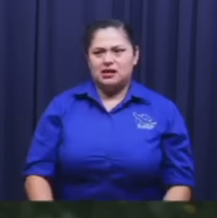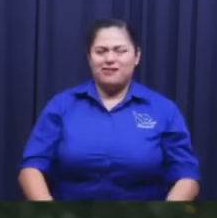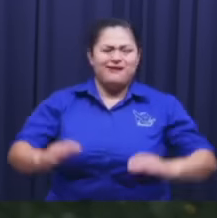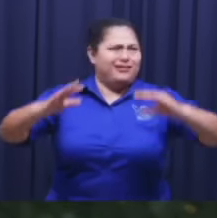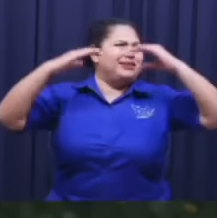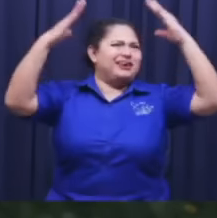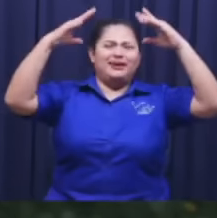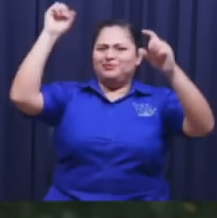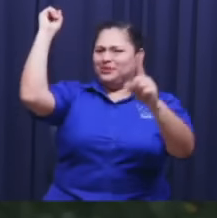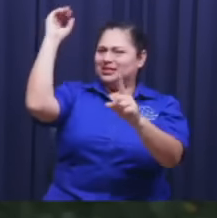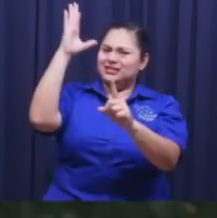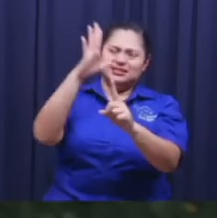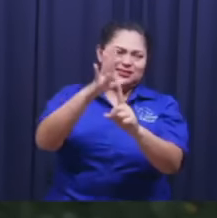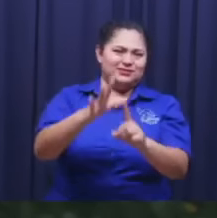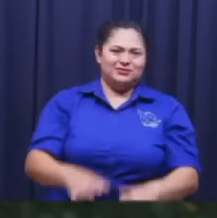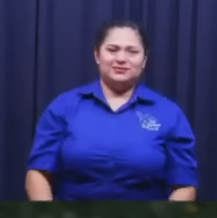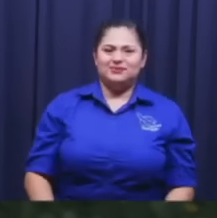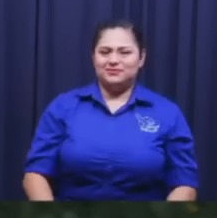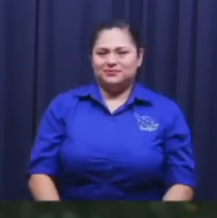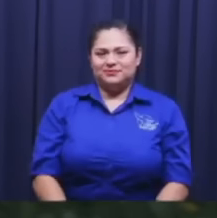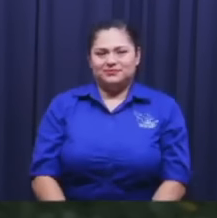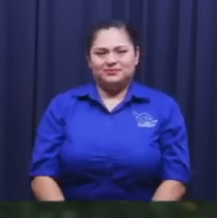gran bendición.